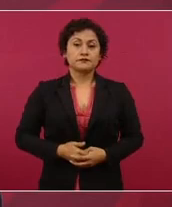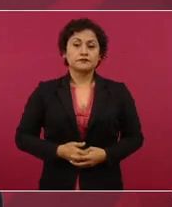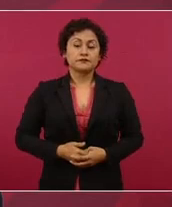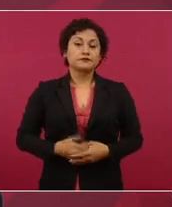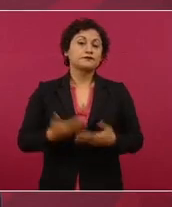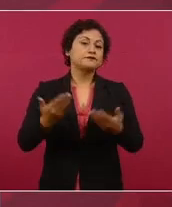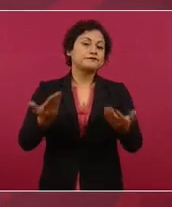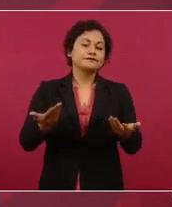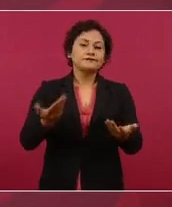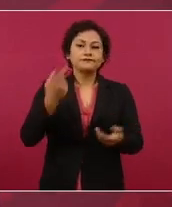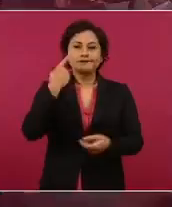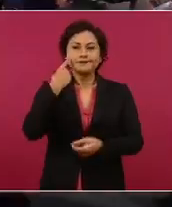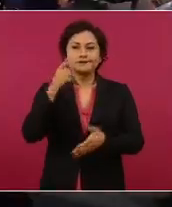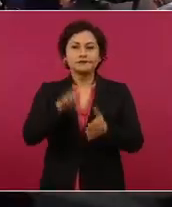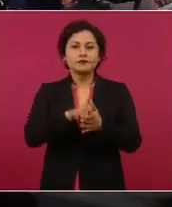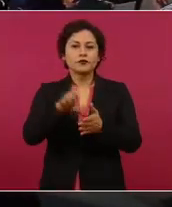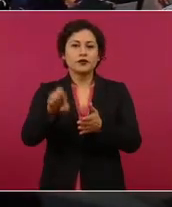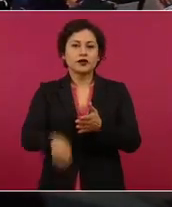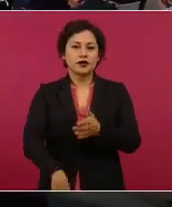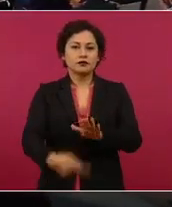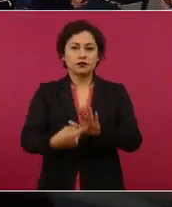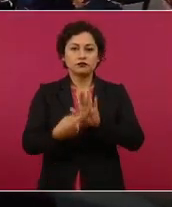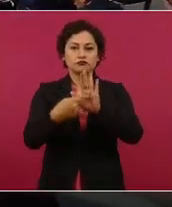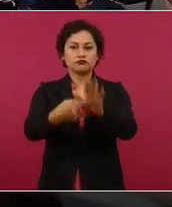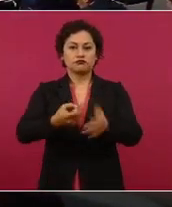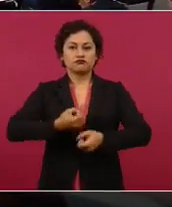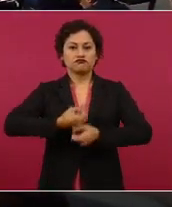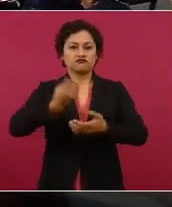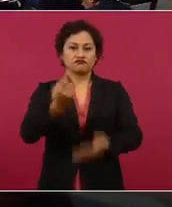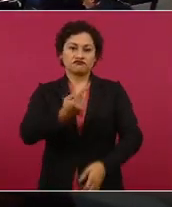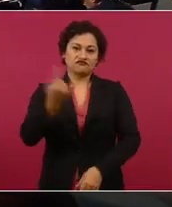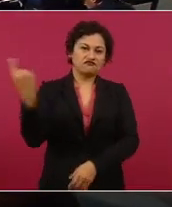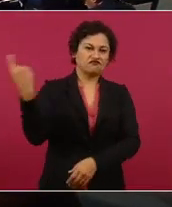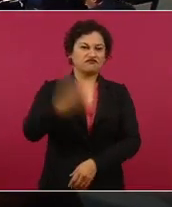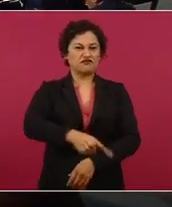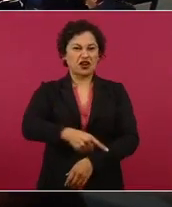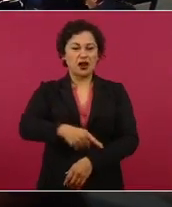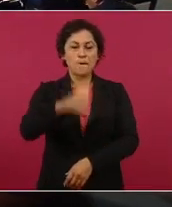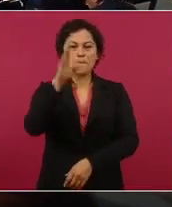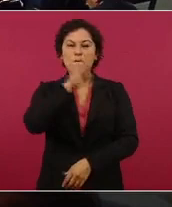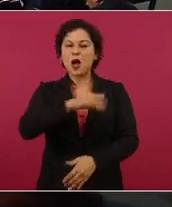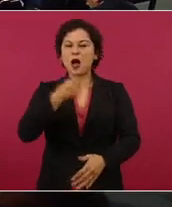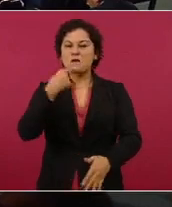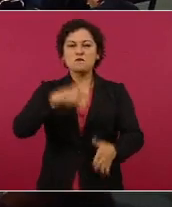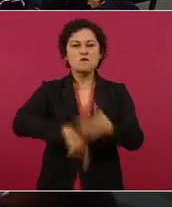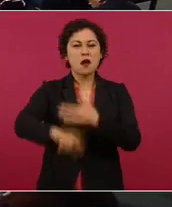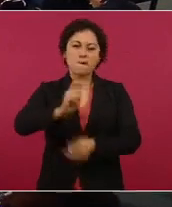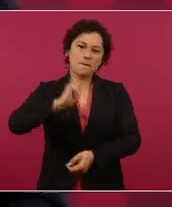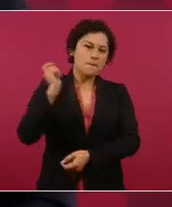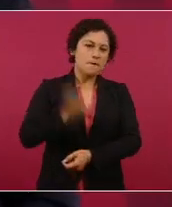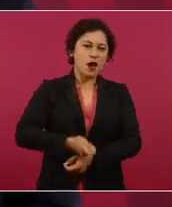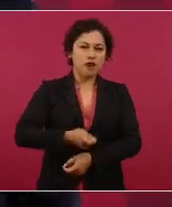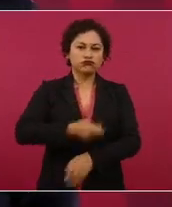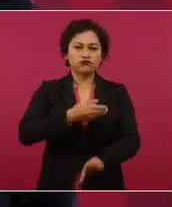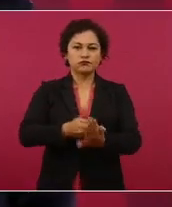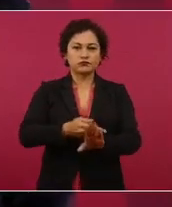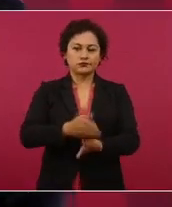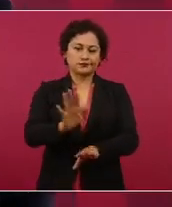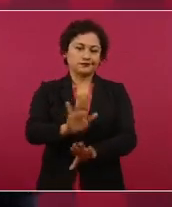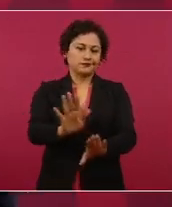una verdad absoluta, una sentencia. Todo es relativo y